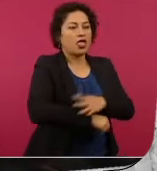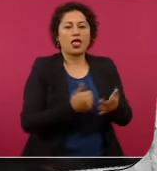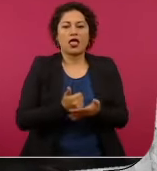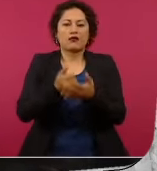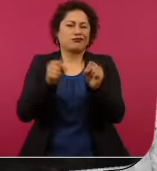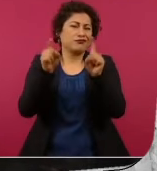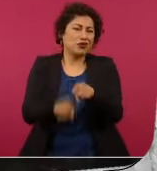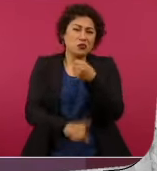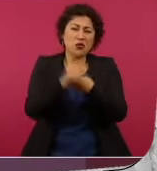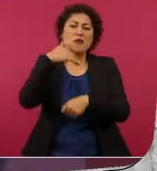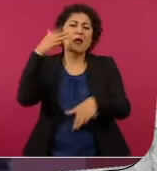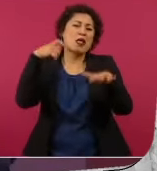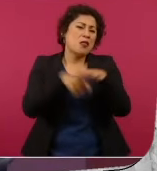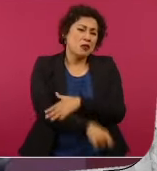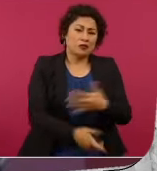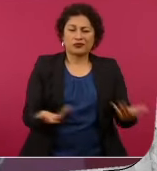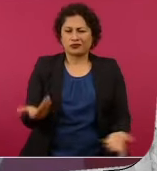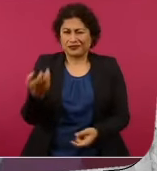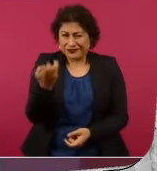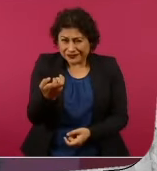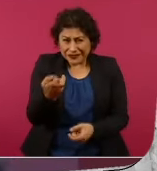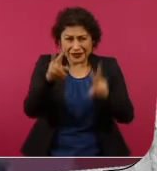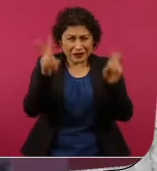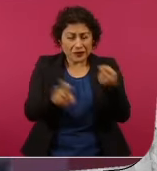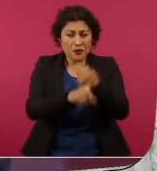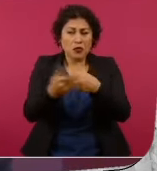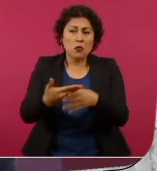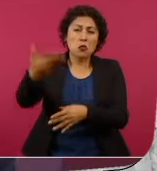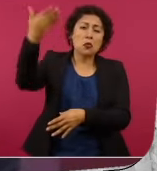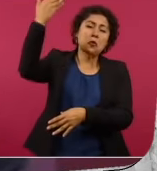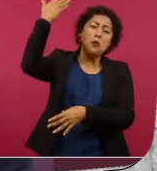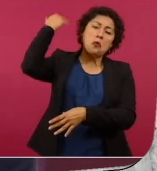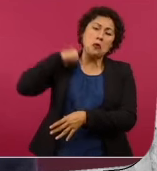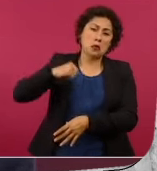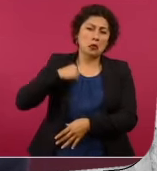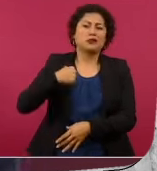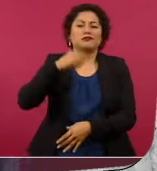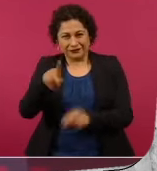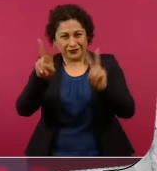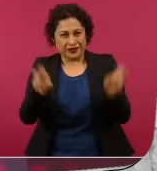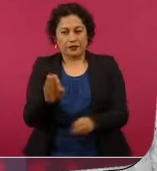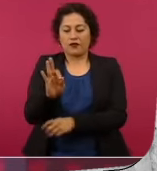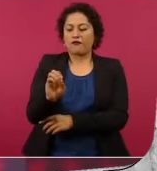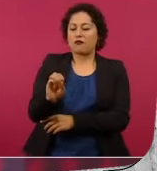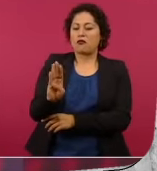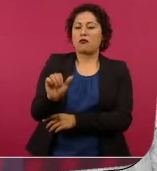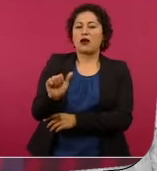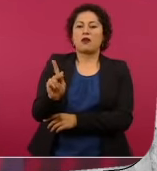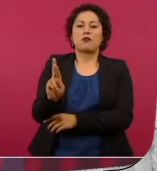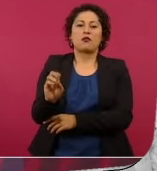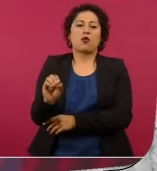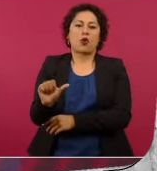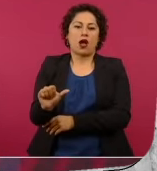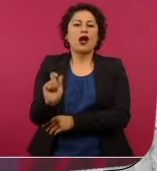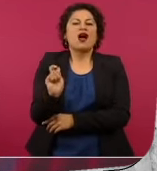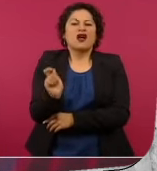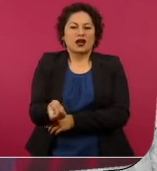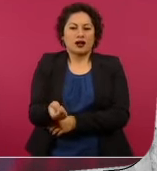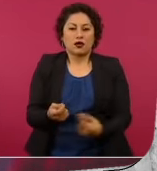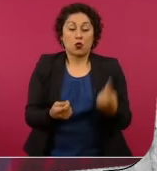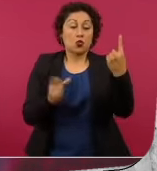Esto viene de tiempo atrás. Yo recuerdo que cuando el FOBAPROA le vendieron a familiares de un